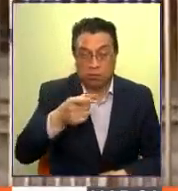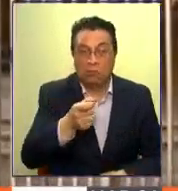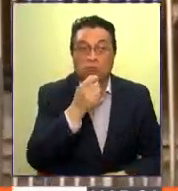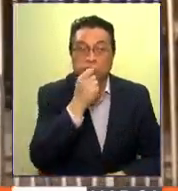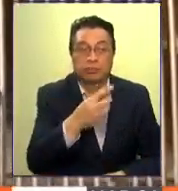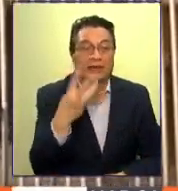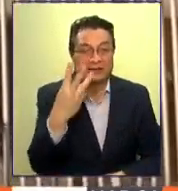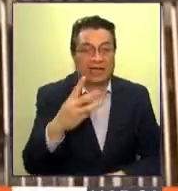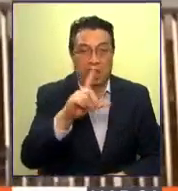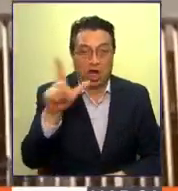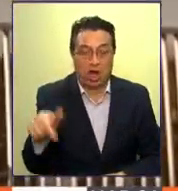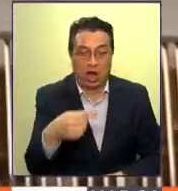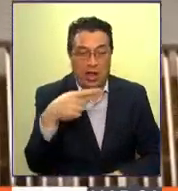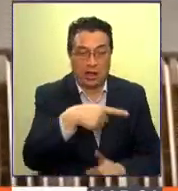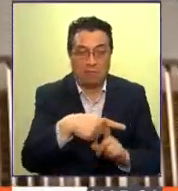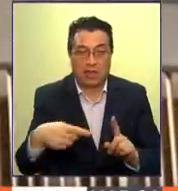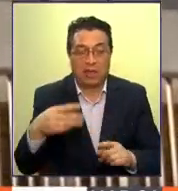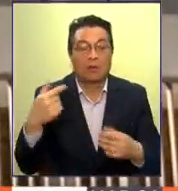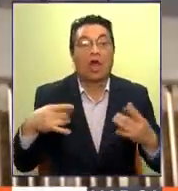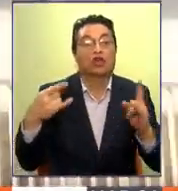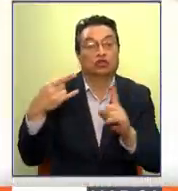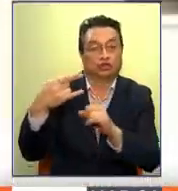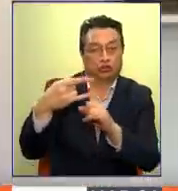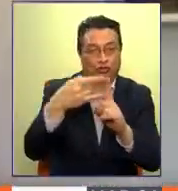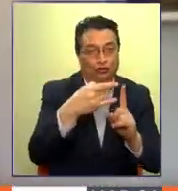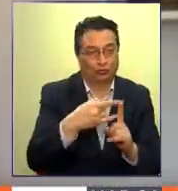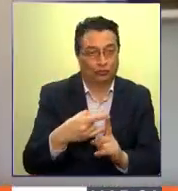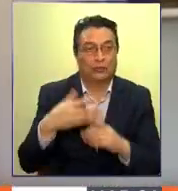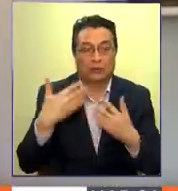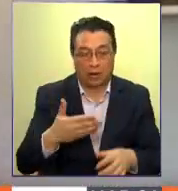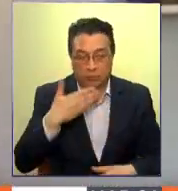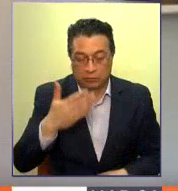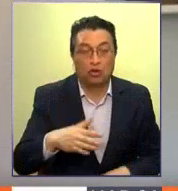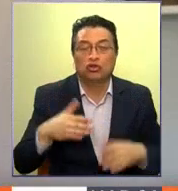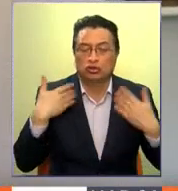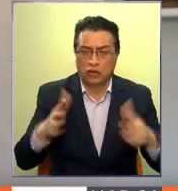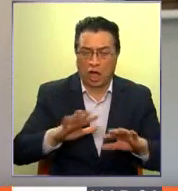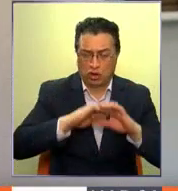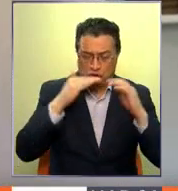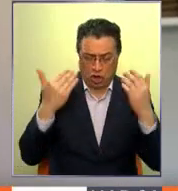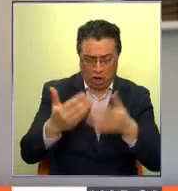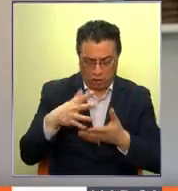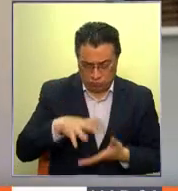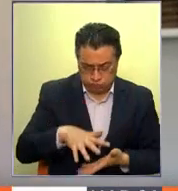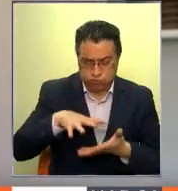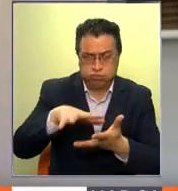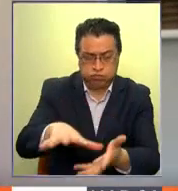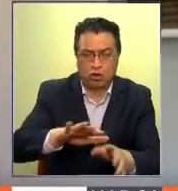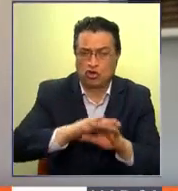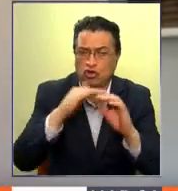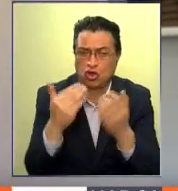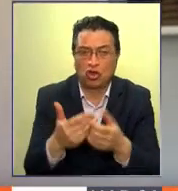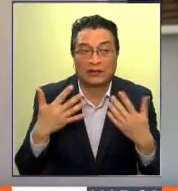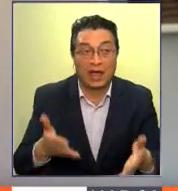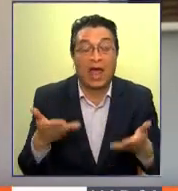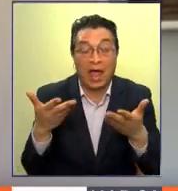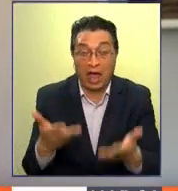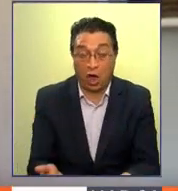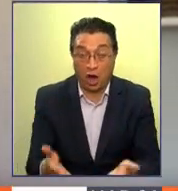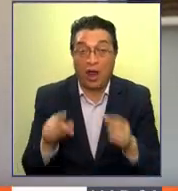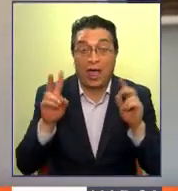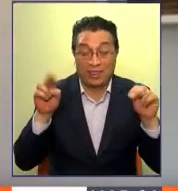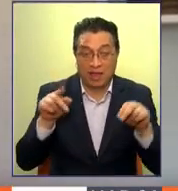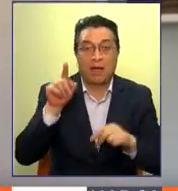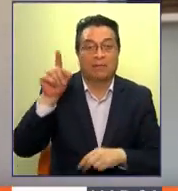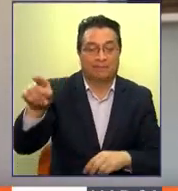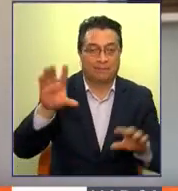de 3 horas y media por Zoom en la Fiscalía Oriente. Entregué todos los antecedentes que tenía y desde ahora el tema está radicado en la